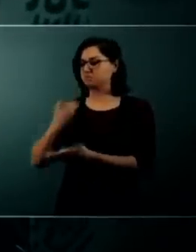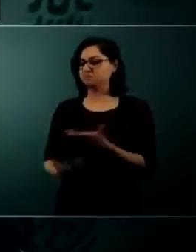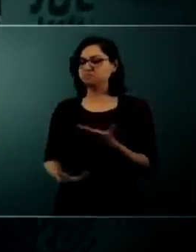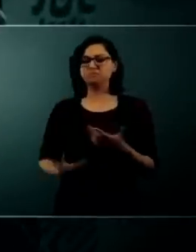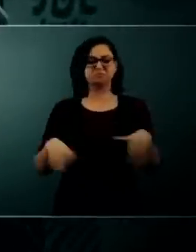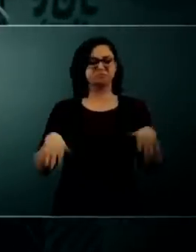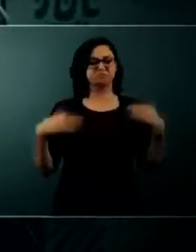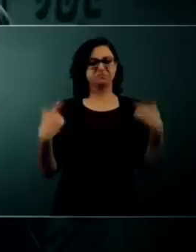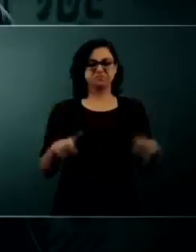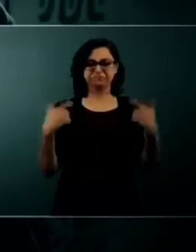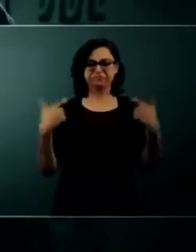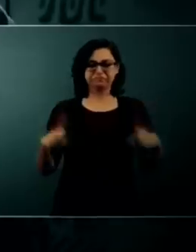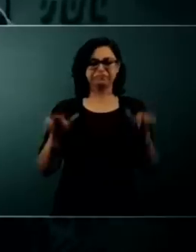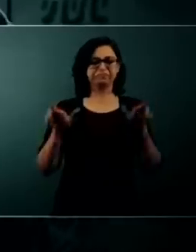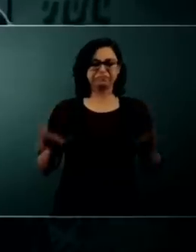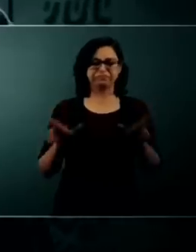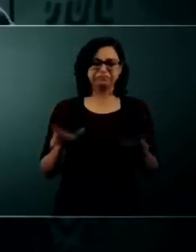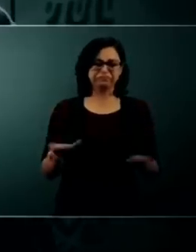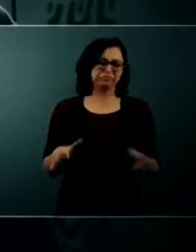jugosísimos.